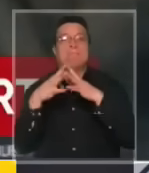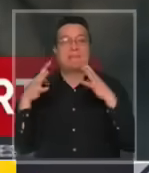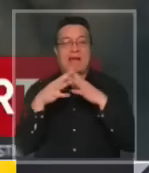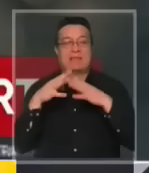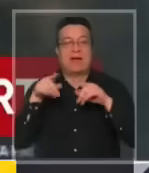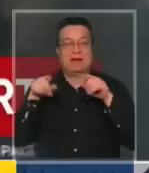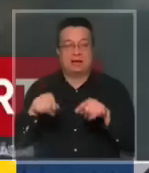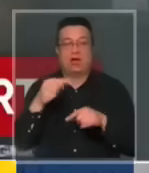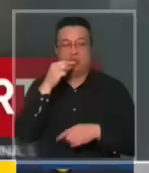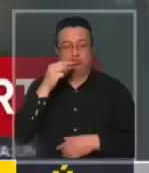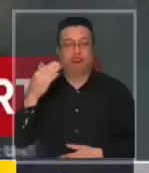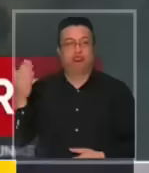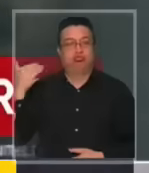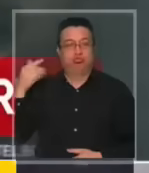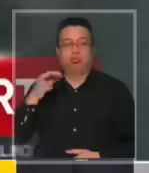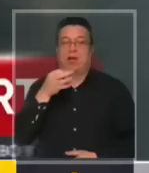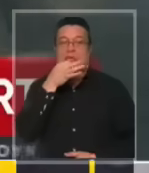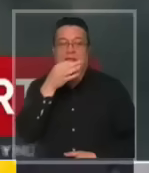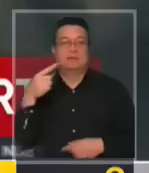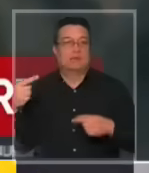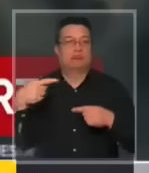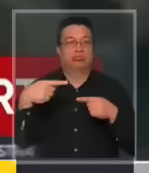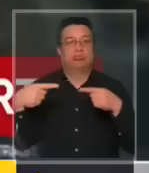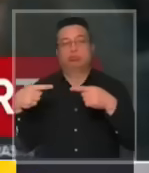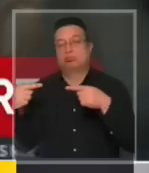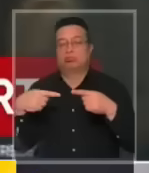en estos este día, en todo caso, aquí en La Paz.